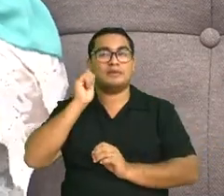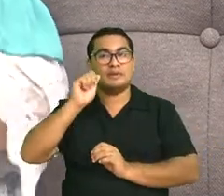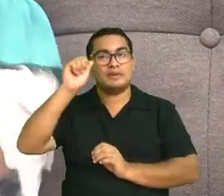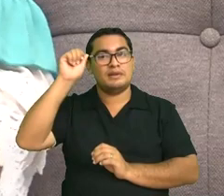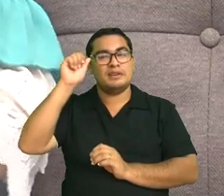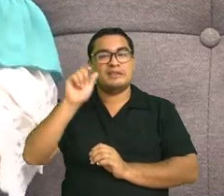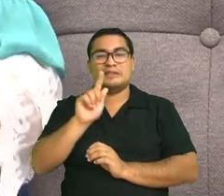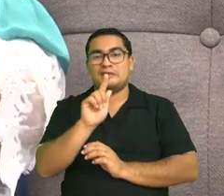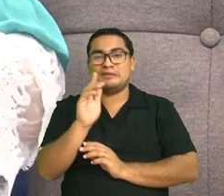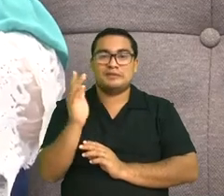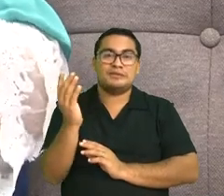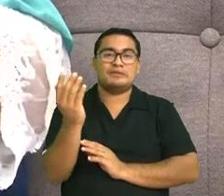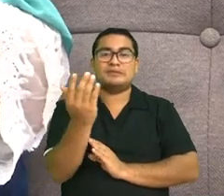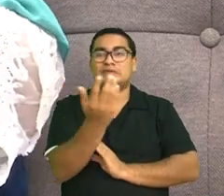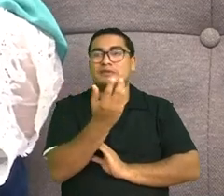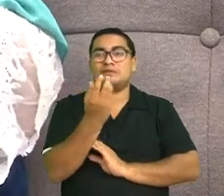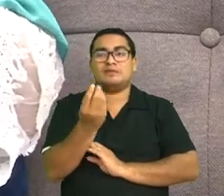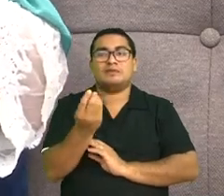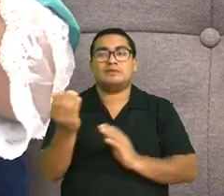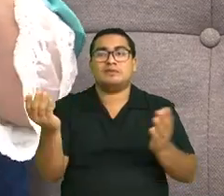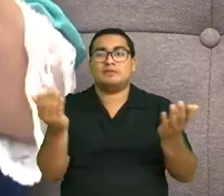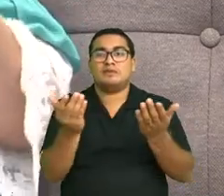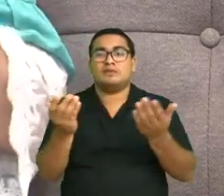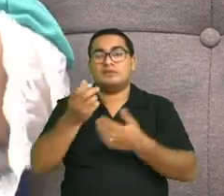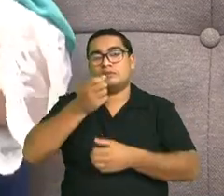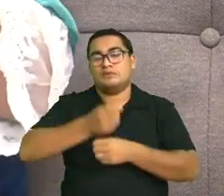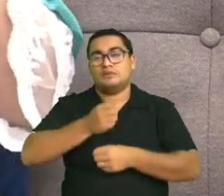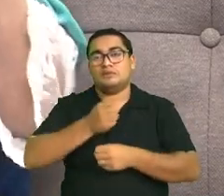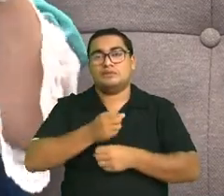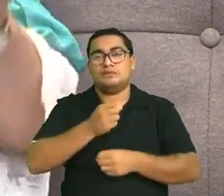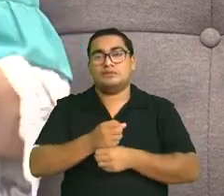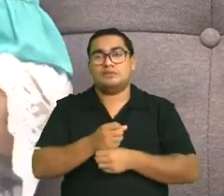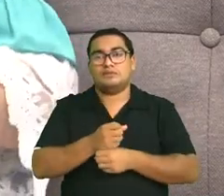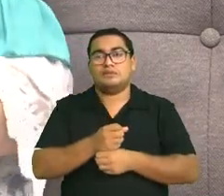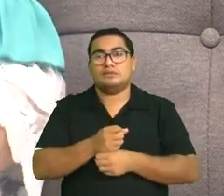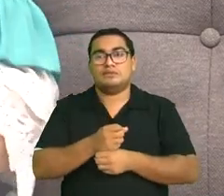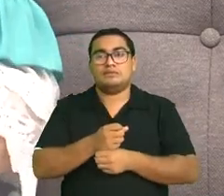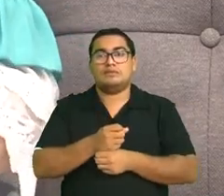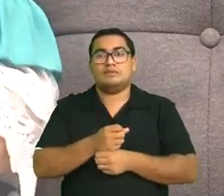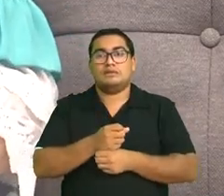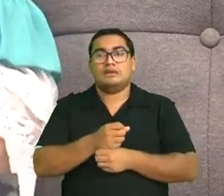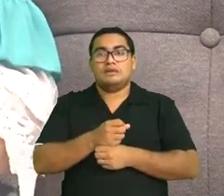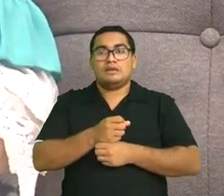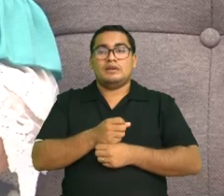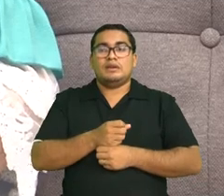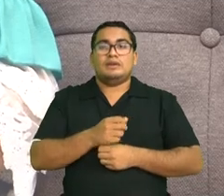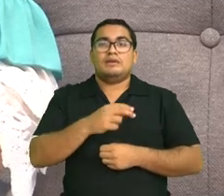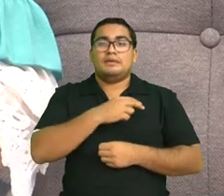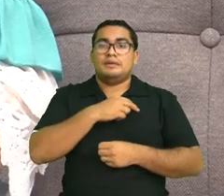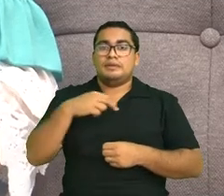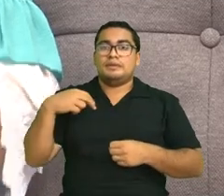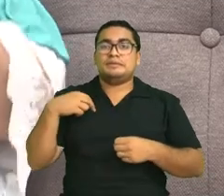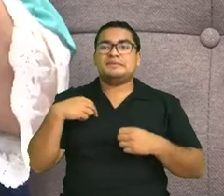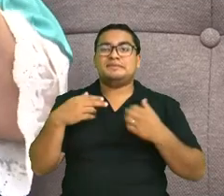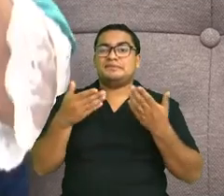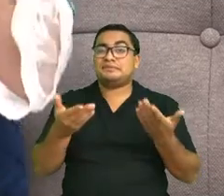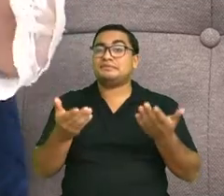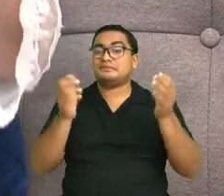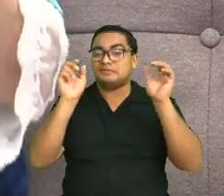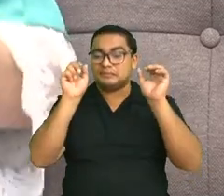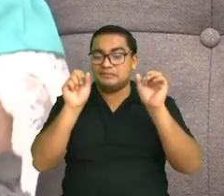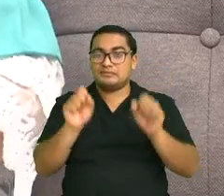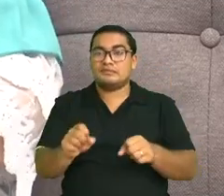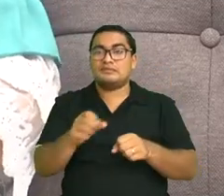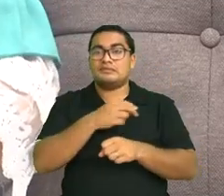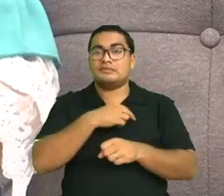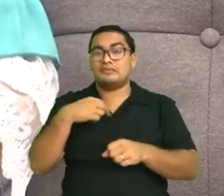todo este trabajo integral, porque es un trabajo integral el que se hace, es para poder desarrollar